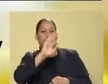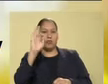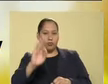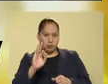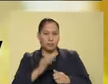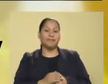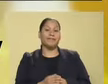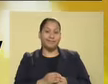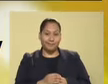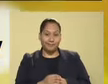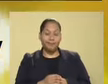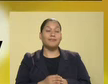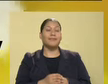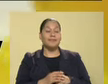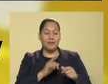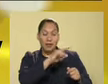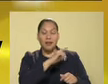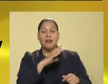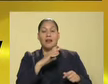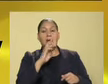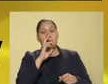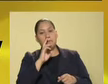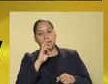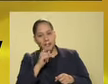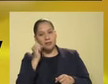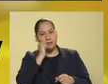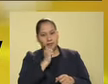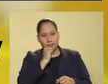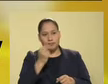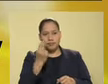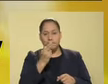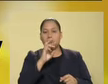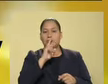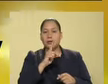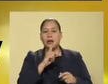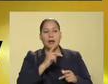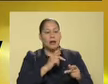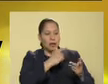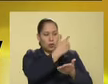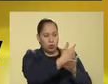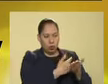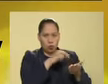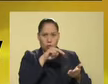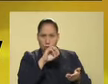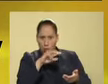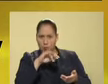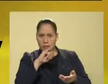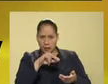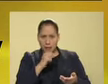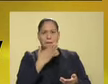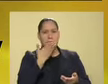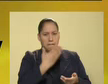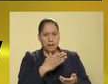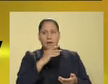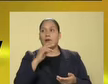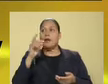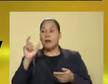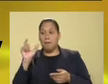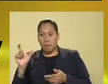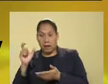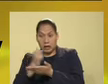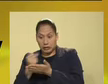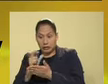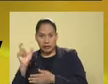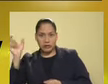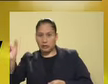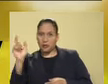22%. O sea, sí es mucho más conveniente sacar un crédito de nómina que pagarlo con tarjeta, porque con la